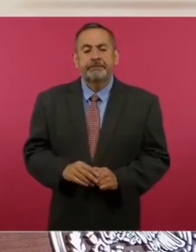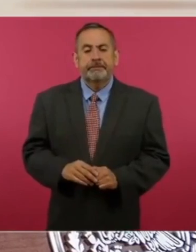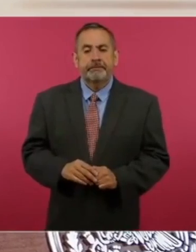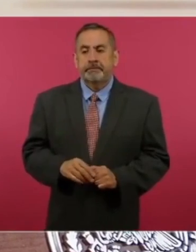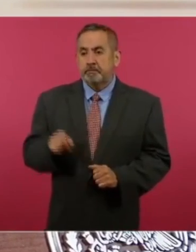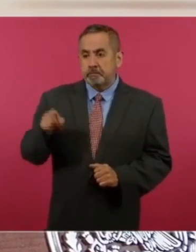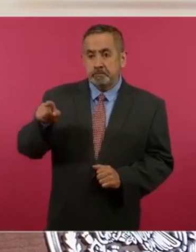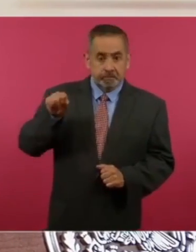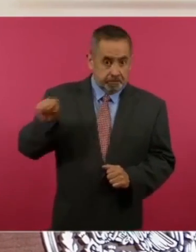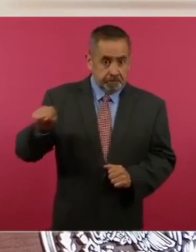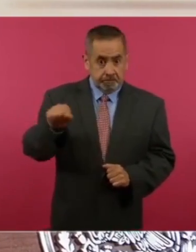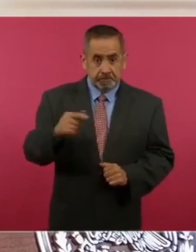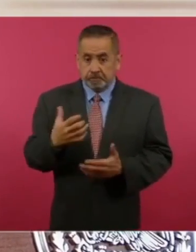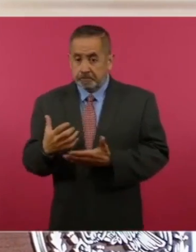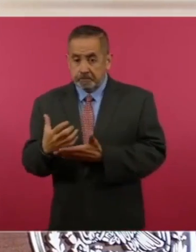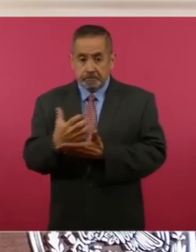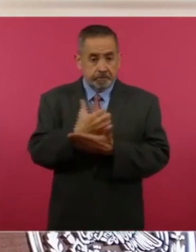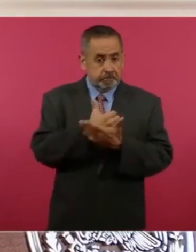han ido mejorando los ingresos,